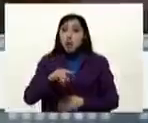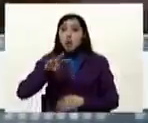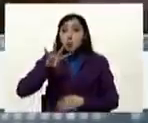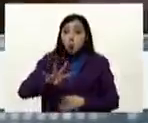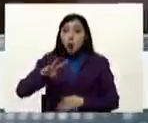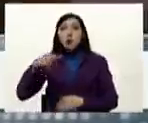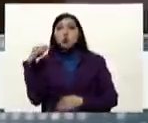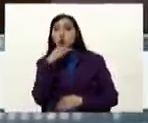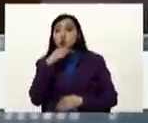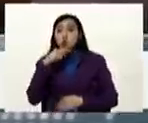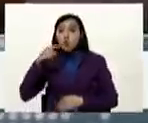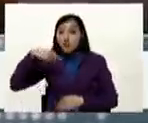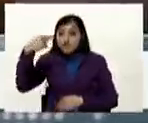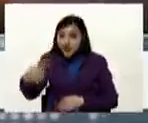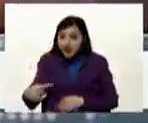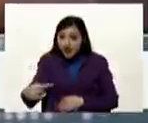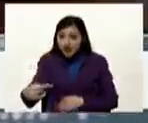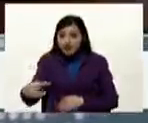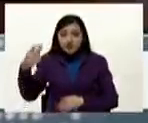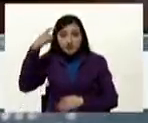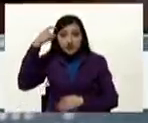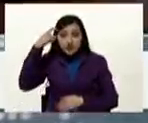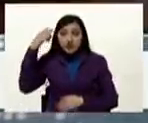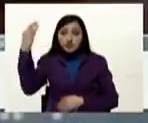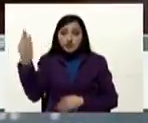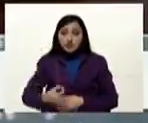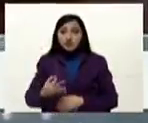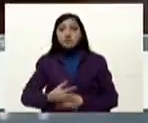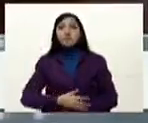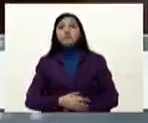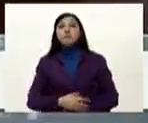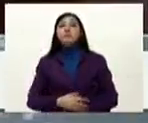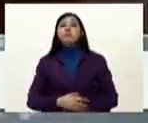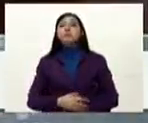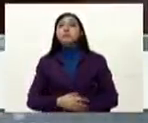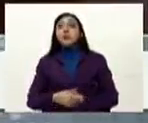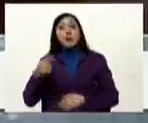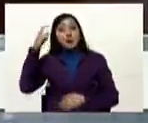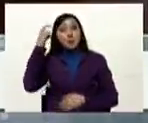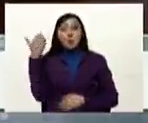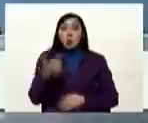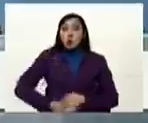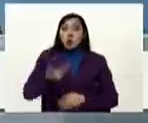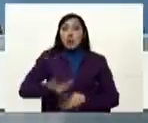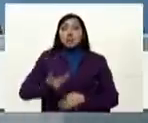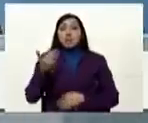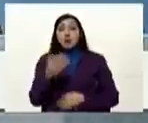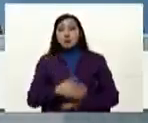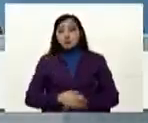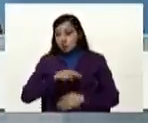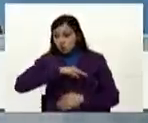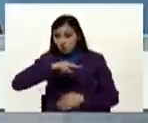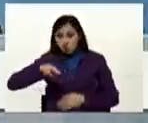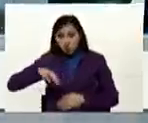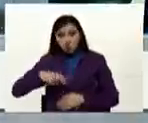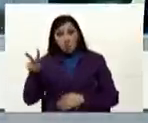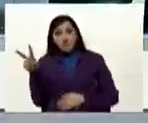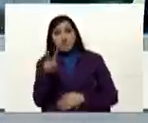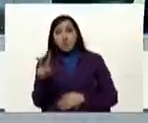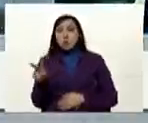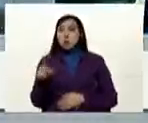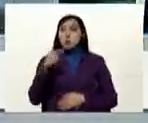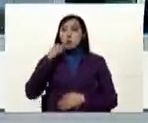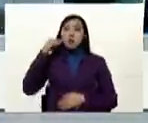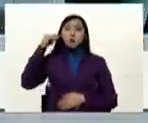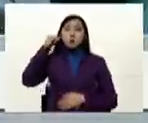de octubre, 4 de octubre, fecha muy simbólica para nosotros, los venezolanos y